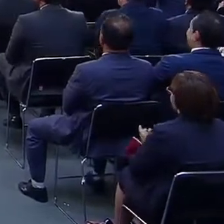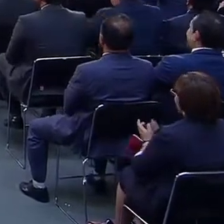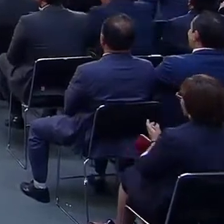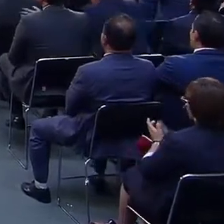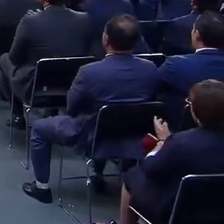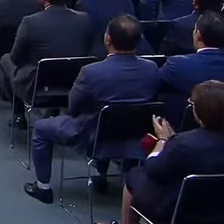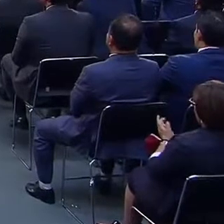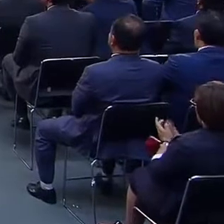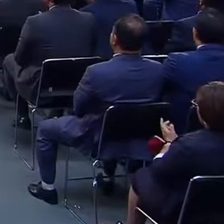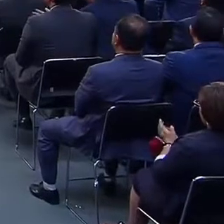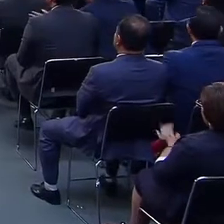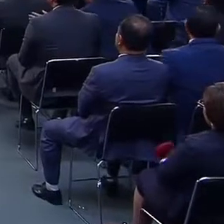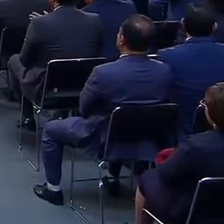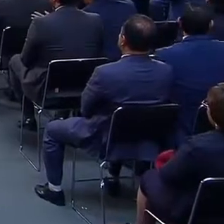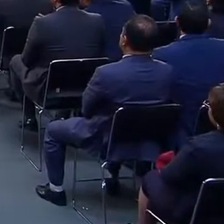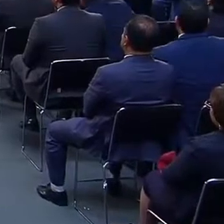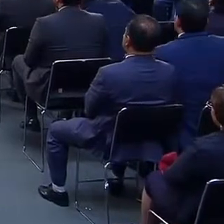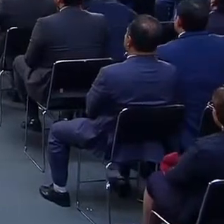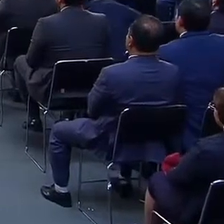Licenciado